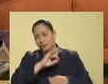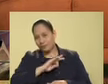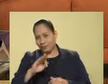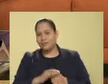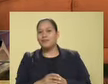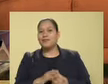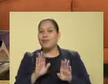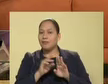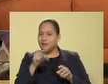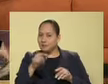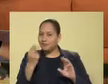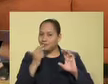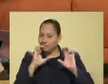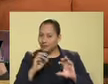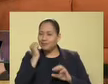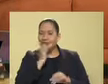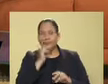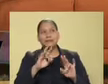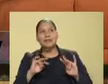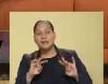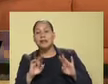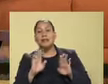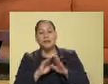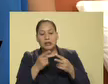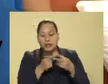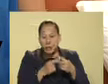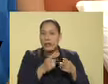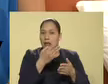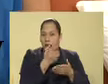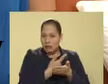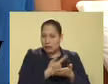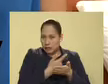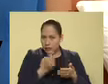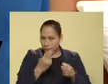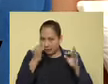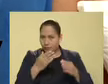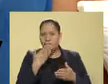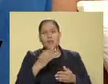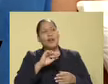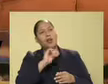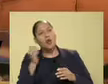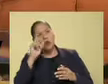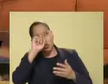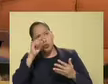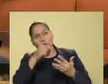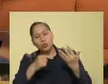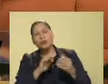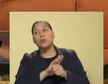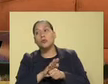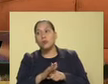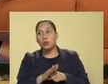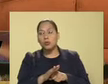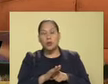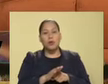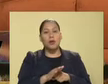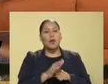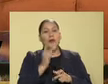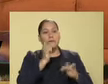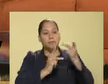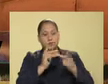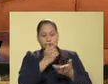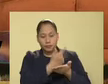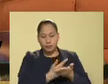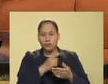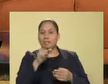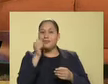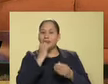Hay que ser muy cuidadosos en nuestras finanzas. Y sacar bien nuestros números. Sí, claro. ¿Algo más en que debamos fijarnos antes de aceptar un crédito o pedir un crédito de nómina? Es